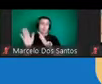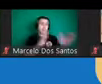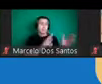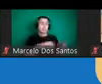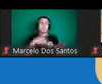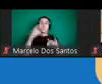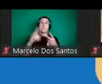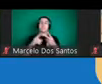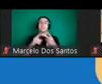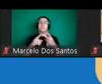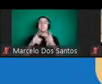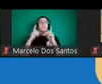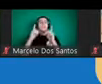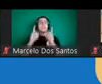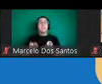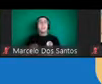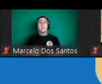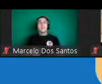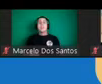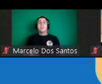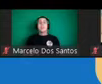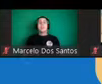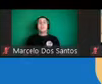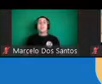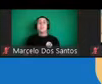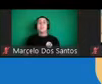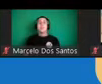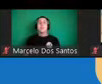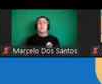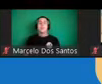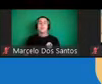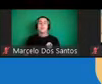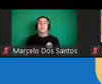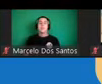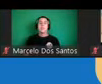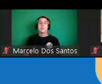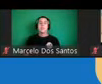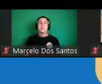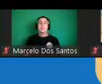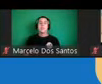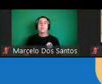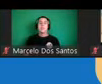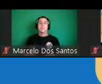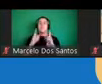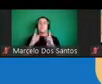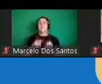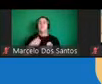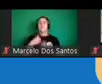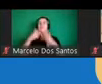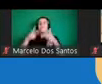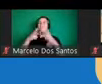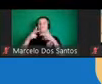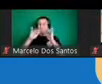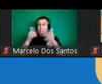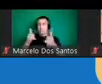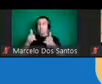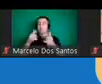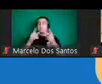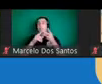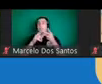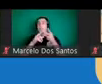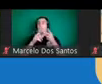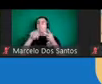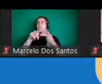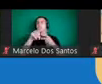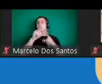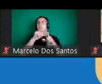Y yendo un poco a lo que es lo que estábamos hablando hace un rato y ya al inicio, lo que es el concepto de discapacidad y